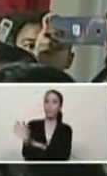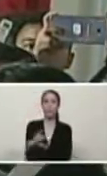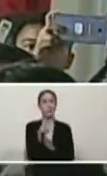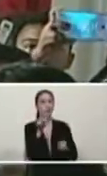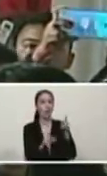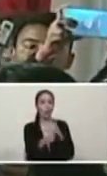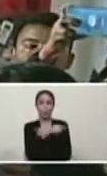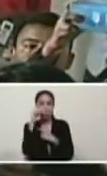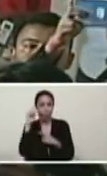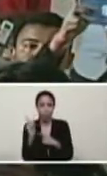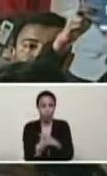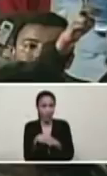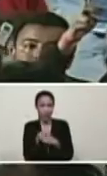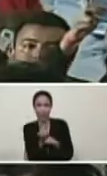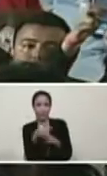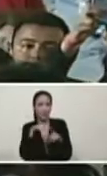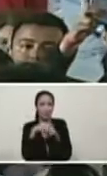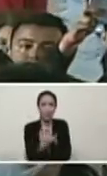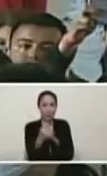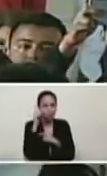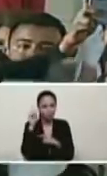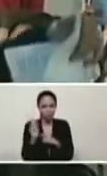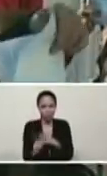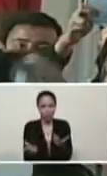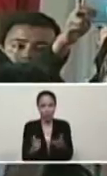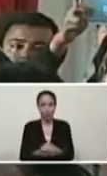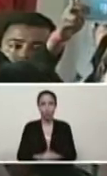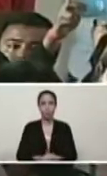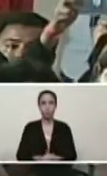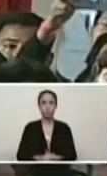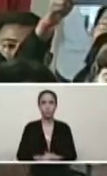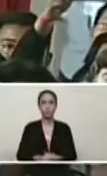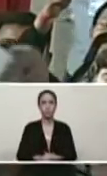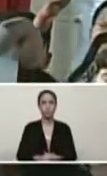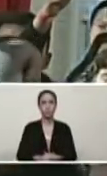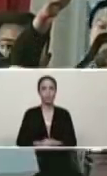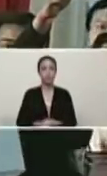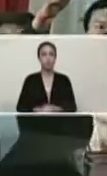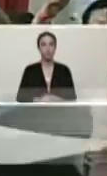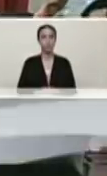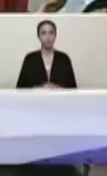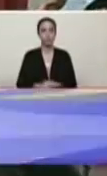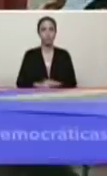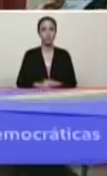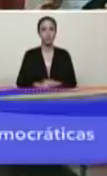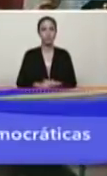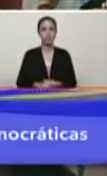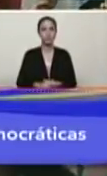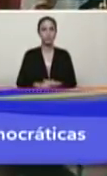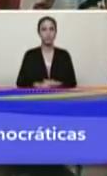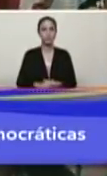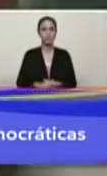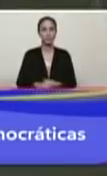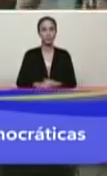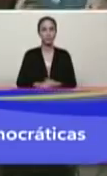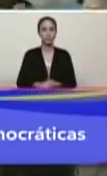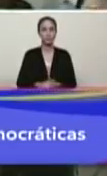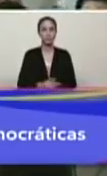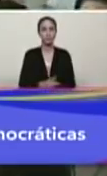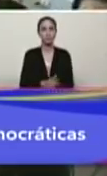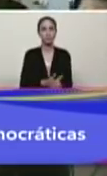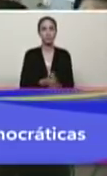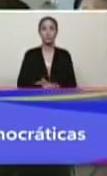lo que sucede ahora en Venezuela. We are coming from countries who believe the fake news of the systemic